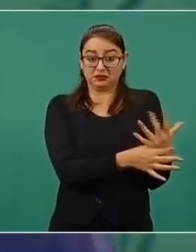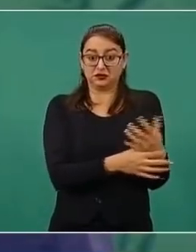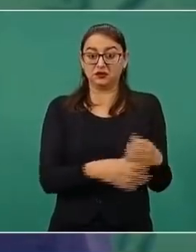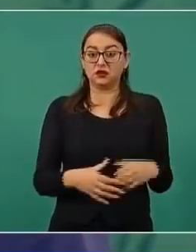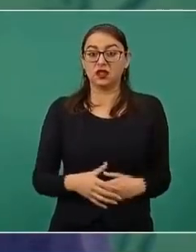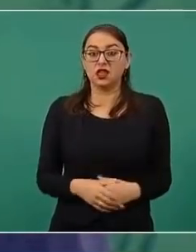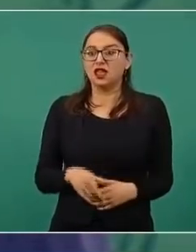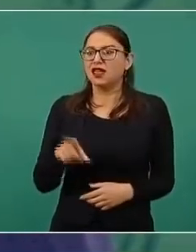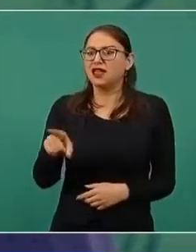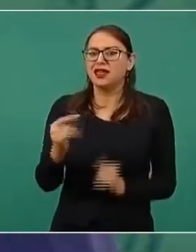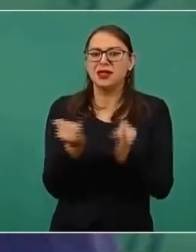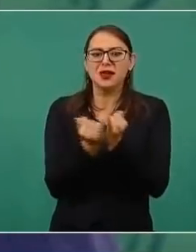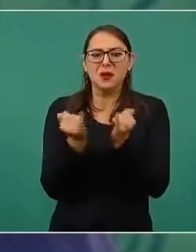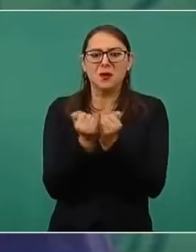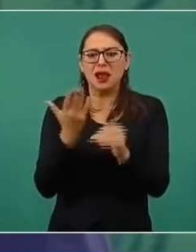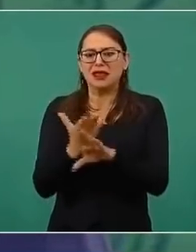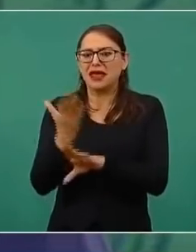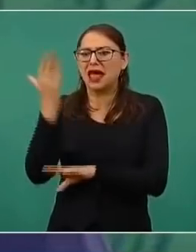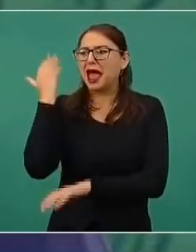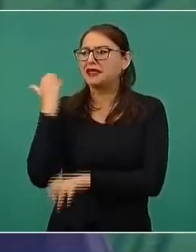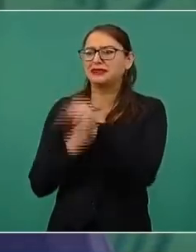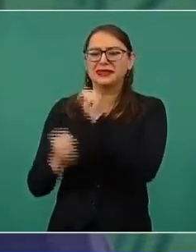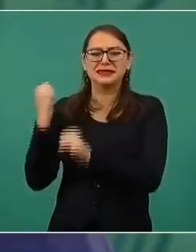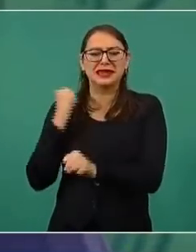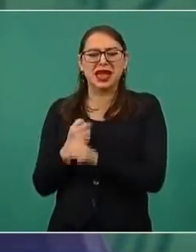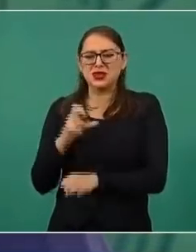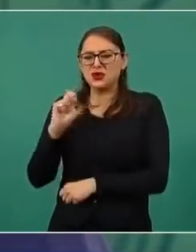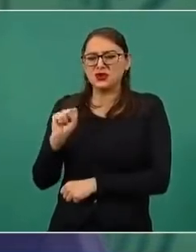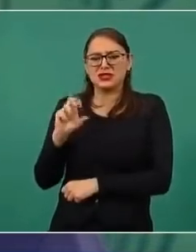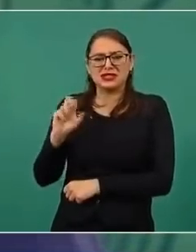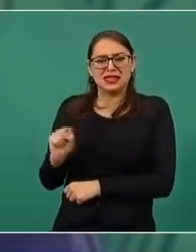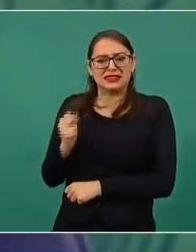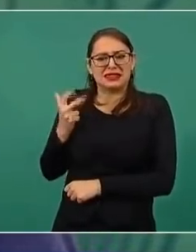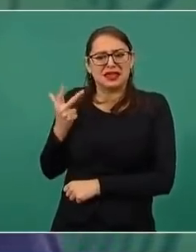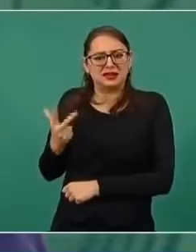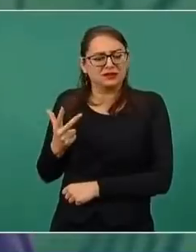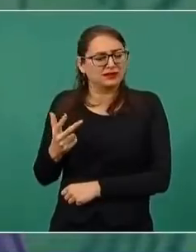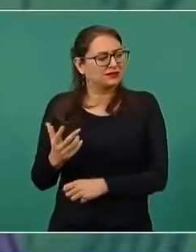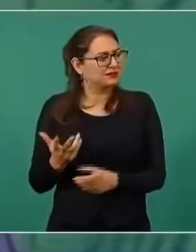como el 68, una desproporción, pero además